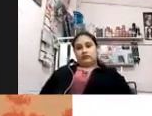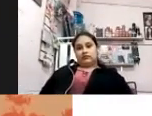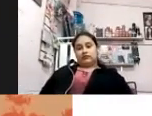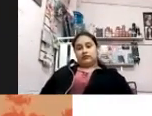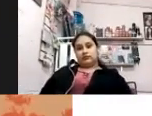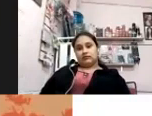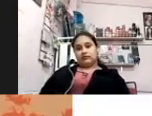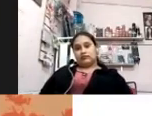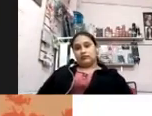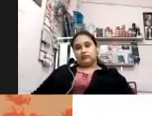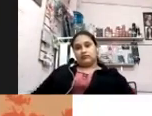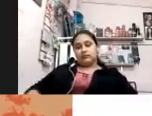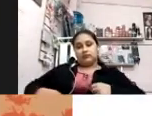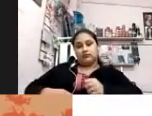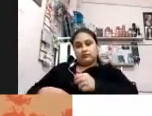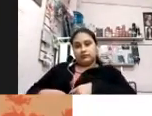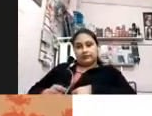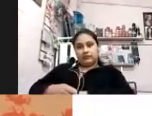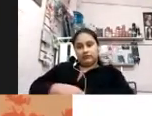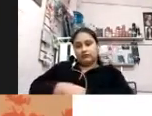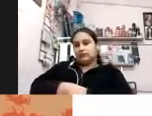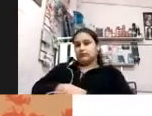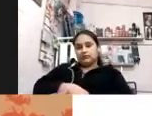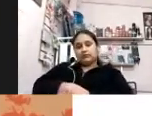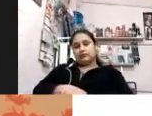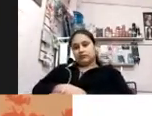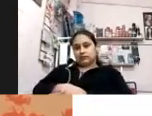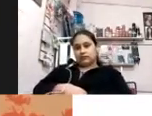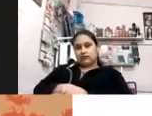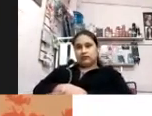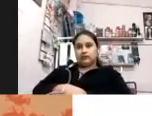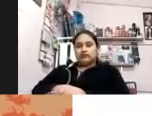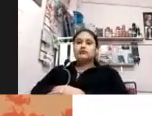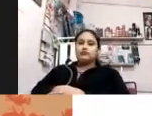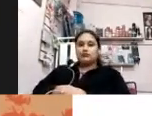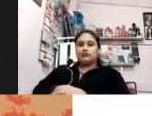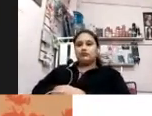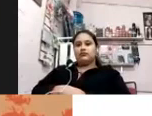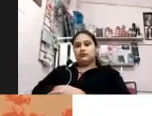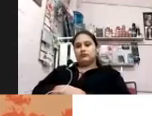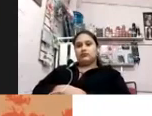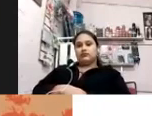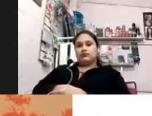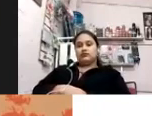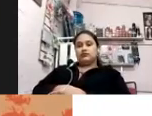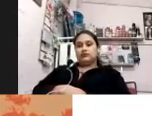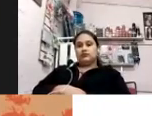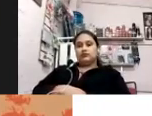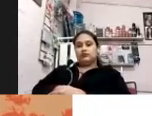la Salud años anteriores ya lanzó una campaña en que se les sugería a la